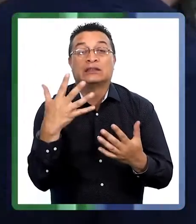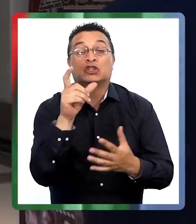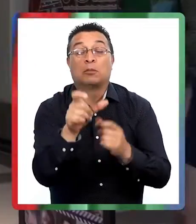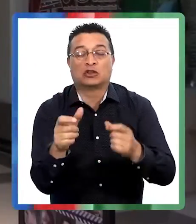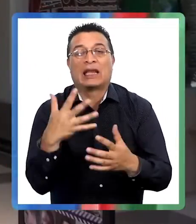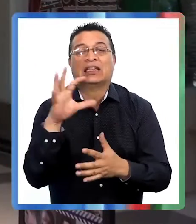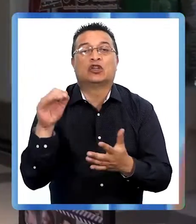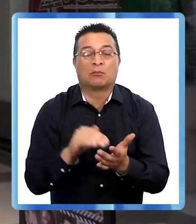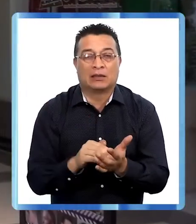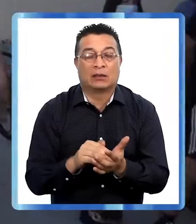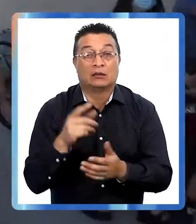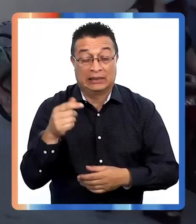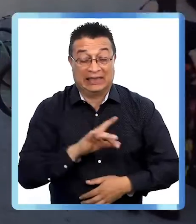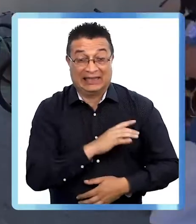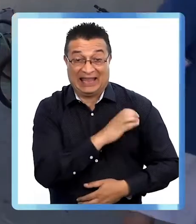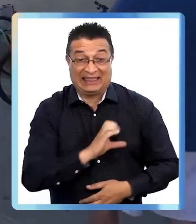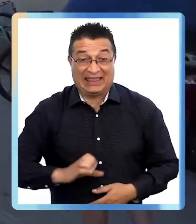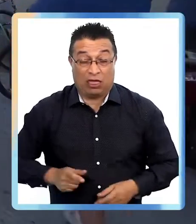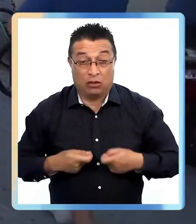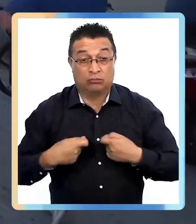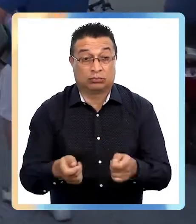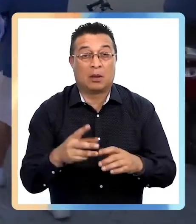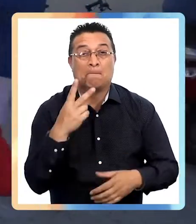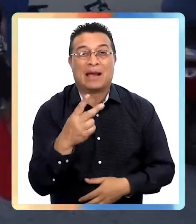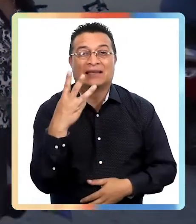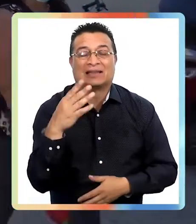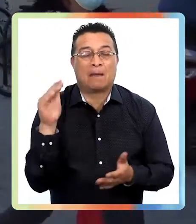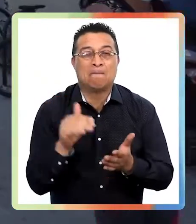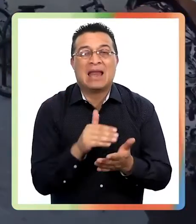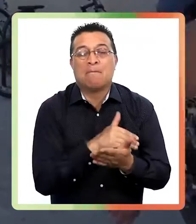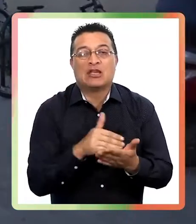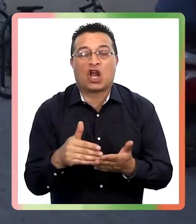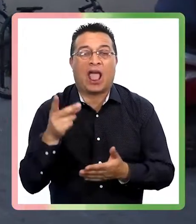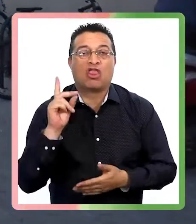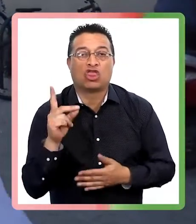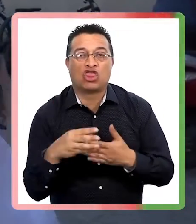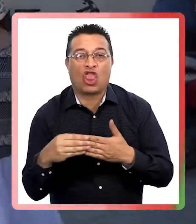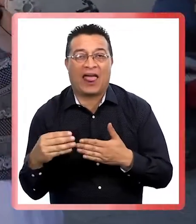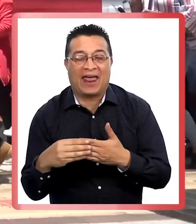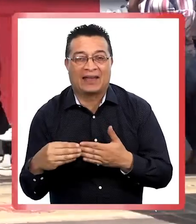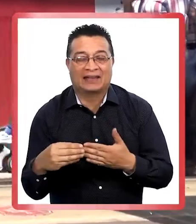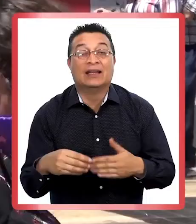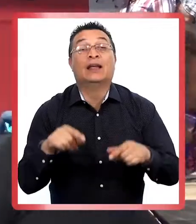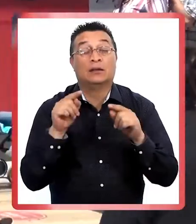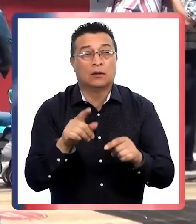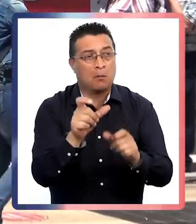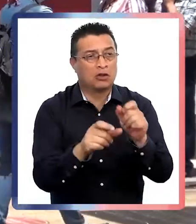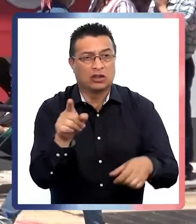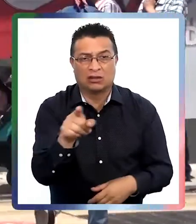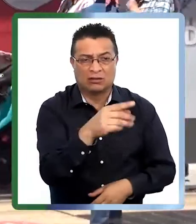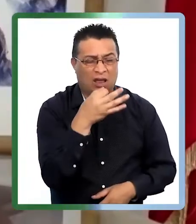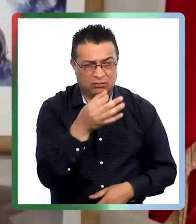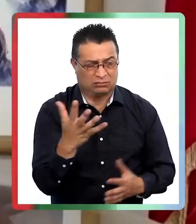5 personas 500.000. Le costó al Estado de Chile este esfuerzo, Scarlett, 23.000 millones de dólares. Mucha gente de regiones dirá,